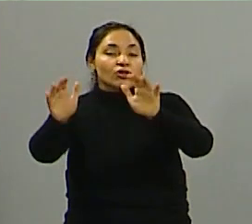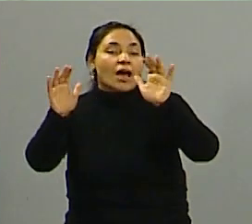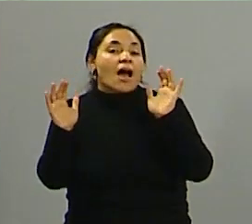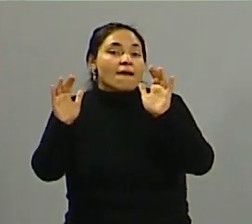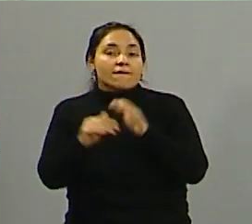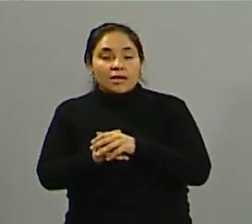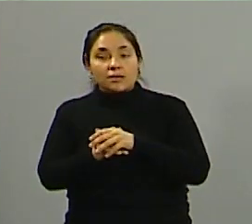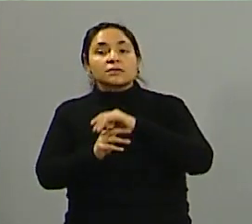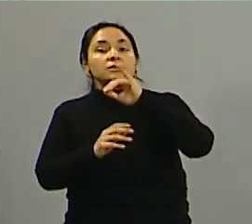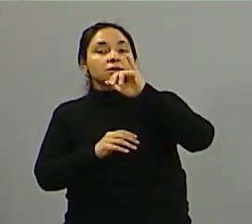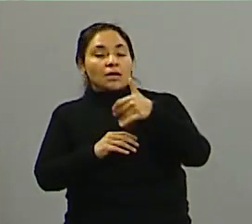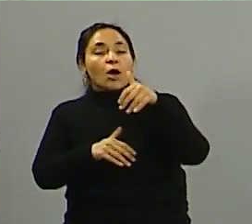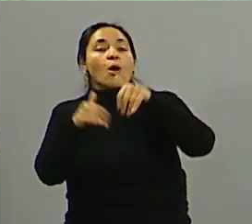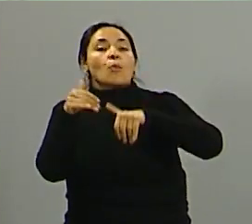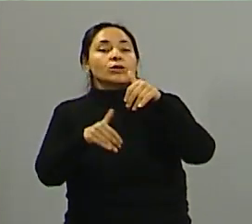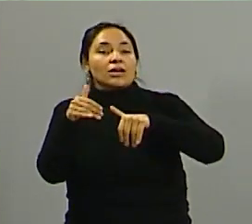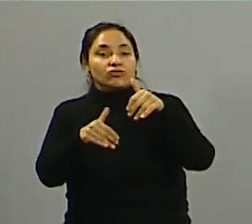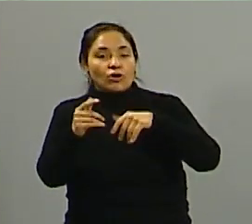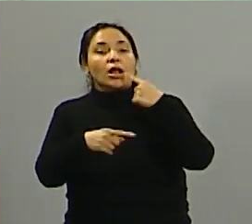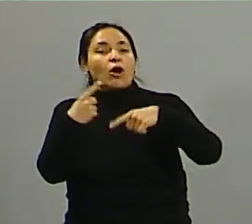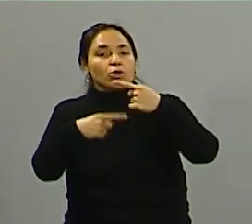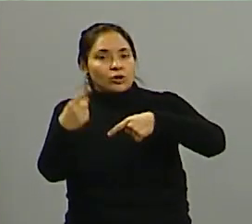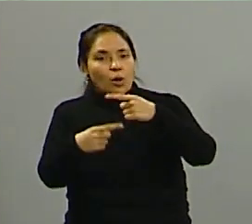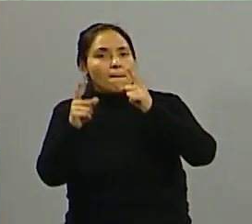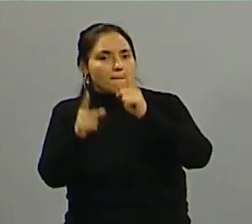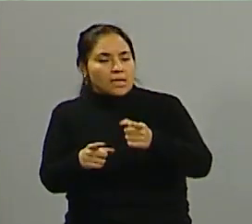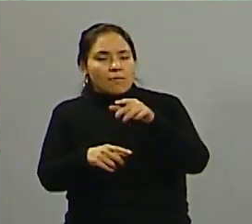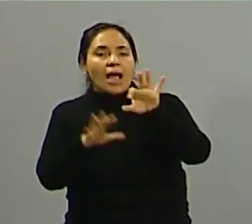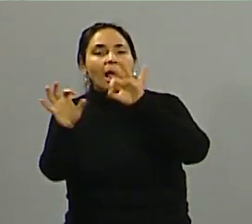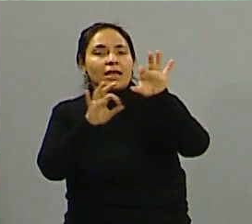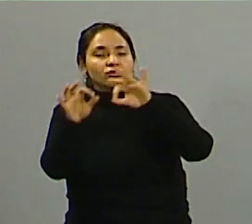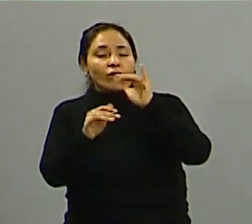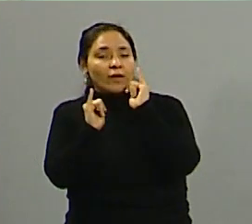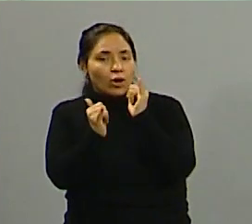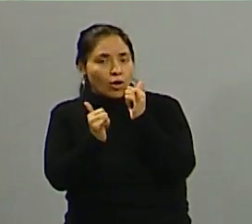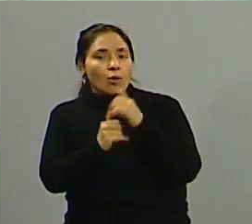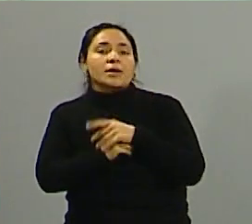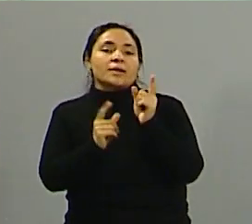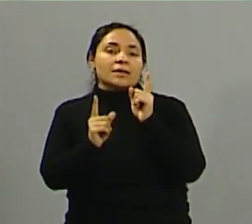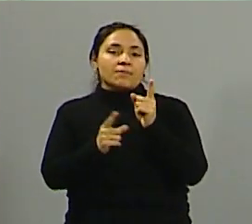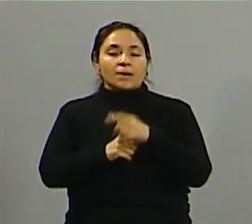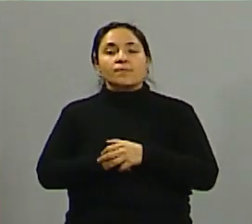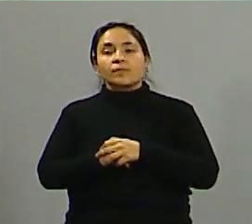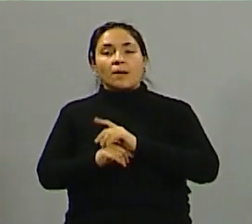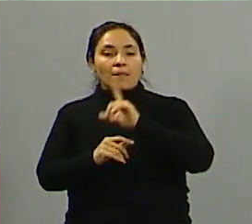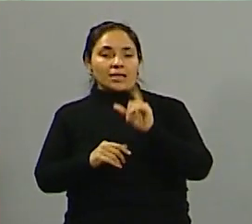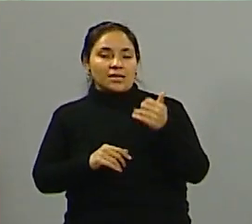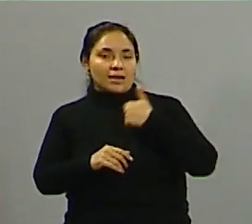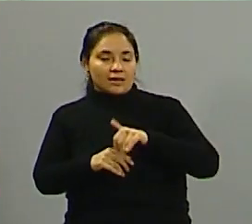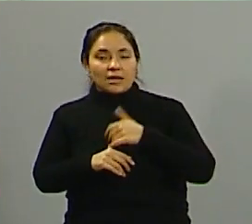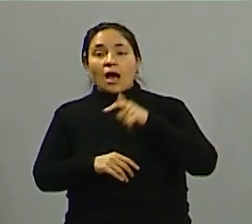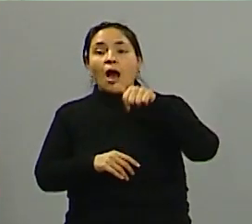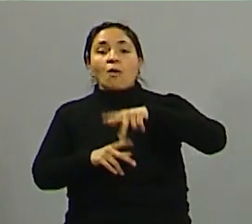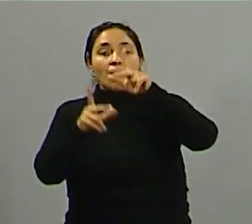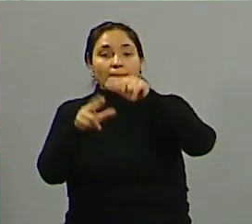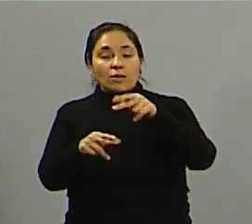¿no?, captar todavía el voto, seguir sosteniendo esa elección de los jóvenes y sobre todo los adolescentes en nuestro país. Nos vamos a